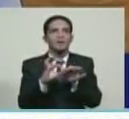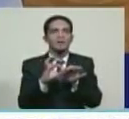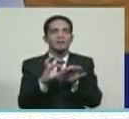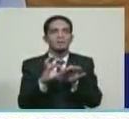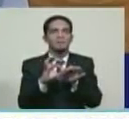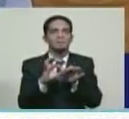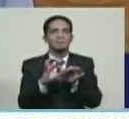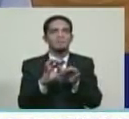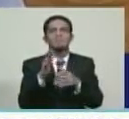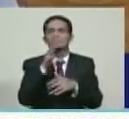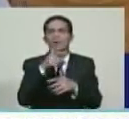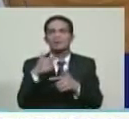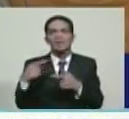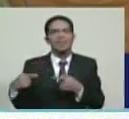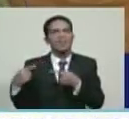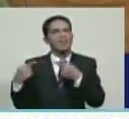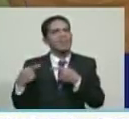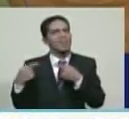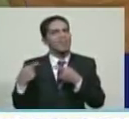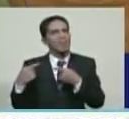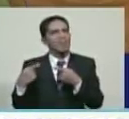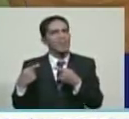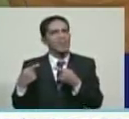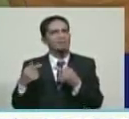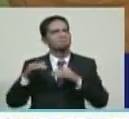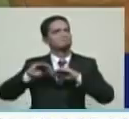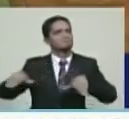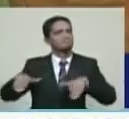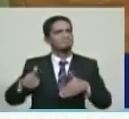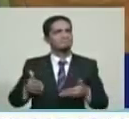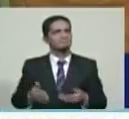Que no haya peleas ni grupos internos.